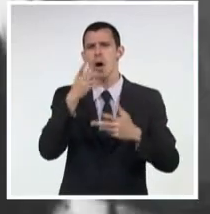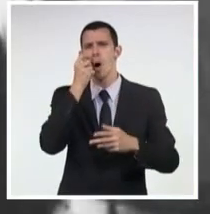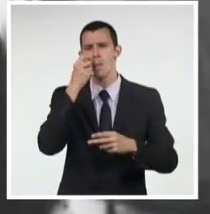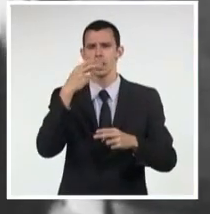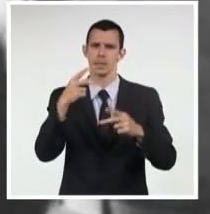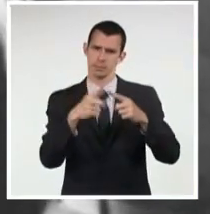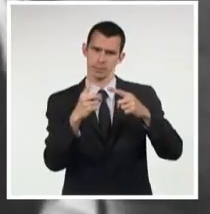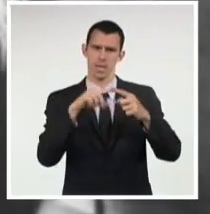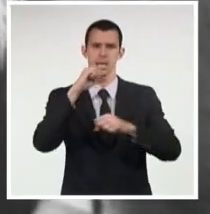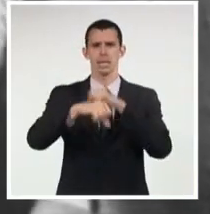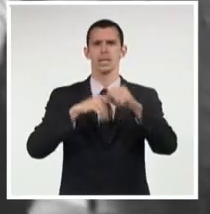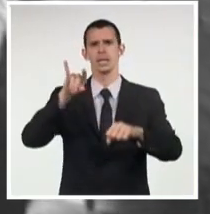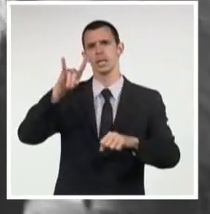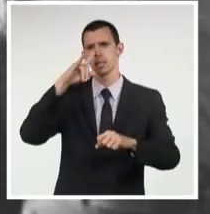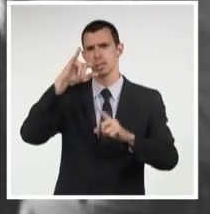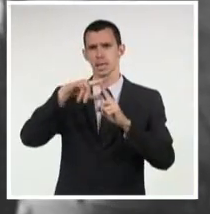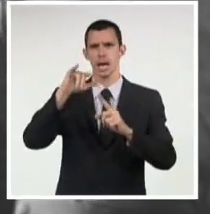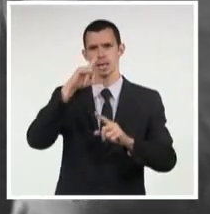Quintanilla.